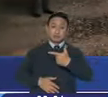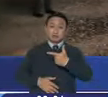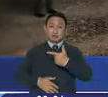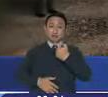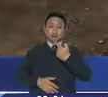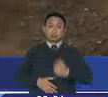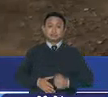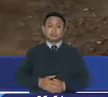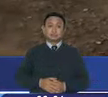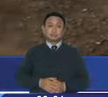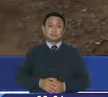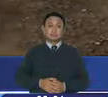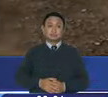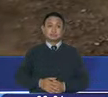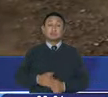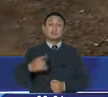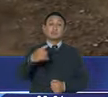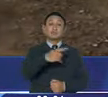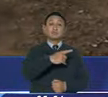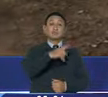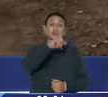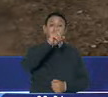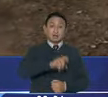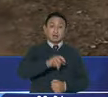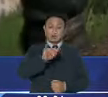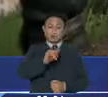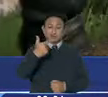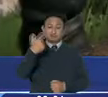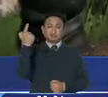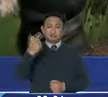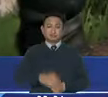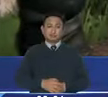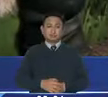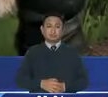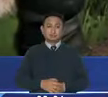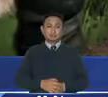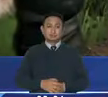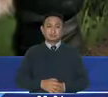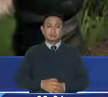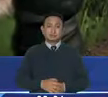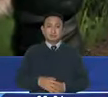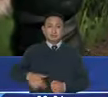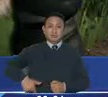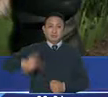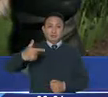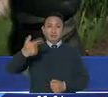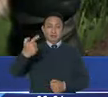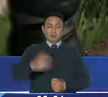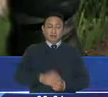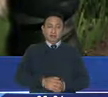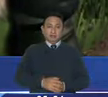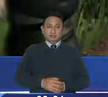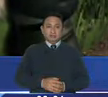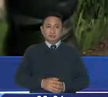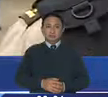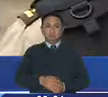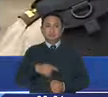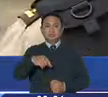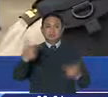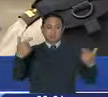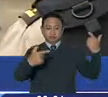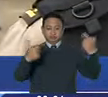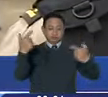policial, quien le realiza también lo mismo y saca su arma policial y reacciona a los disparos